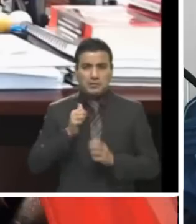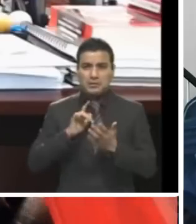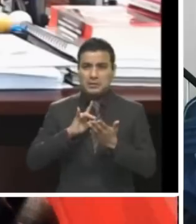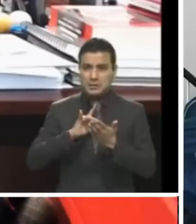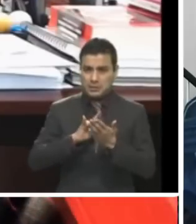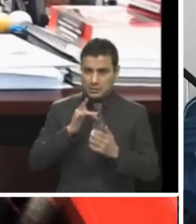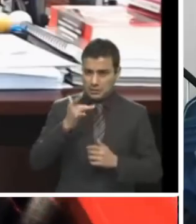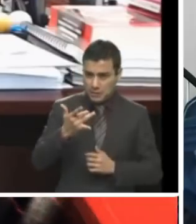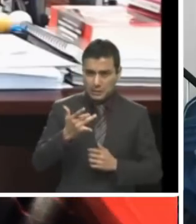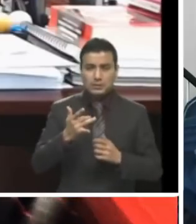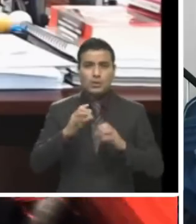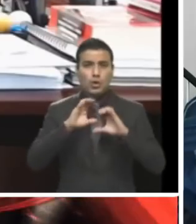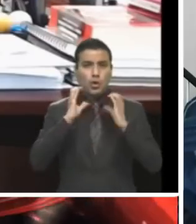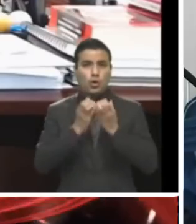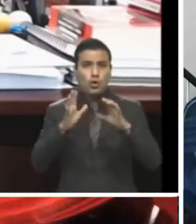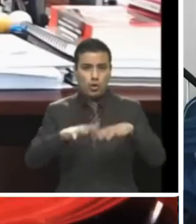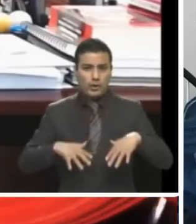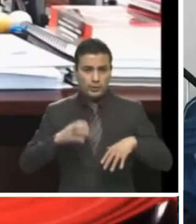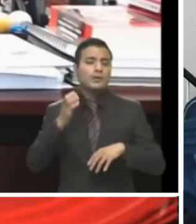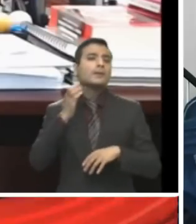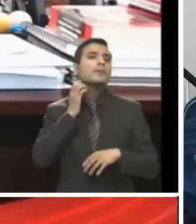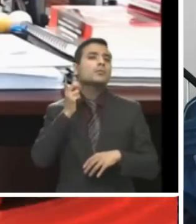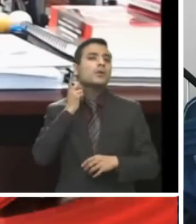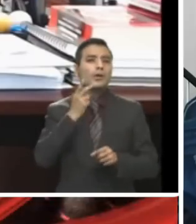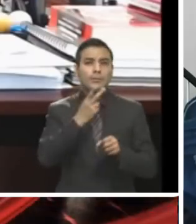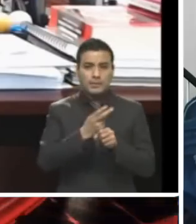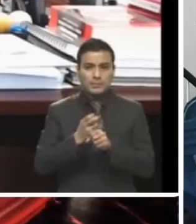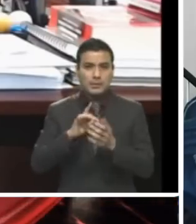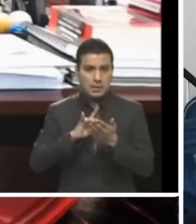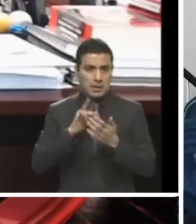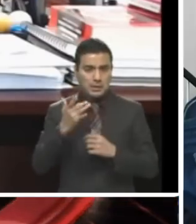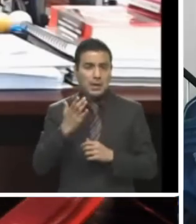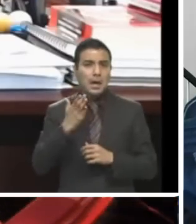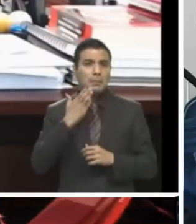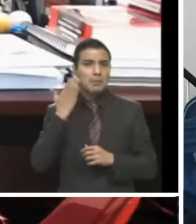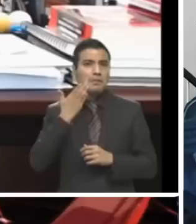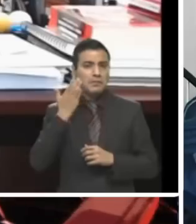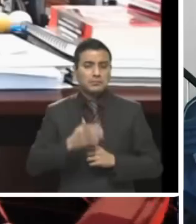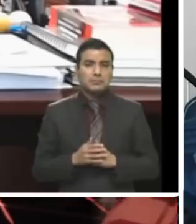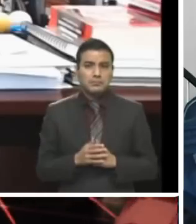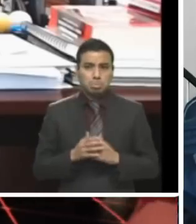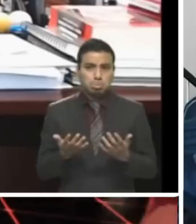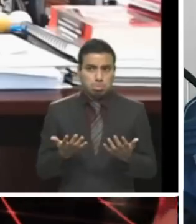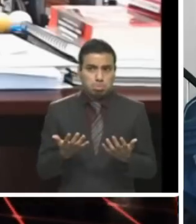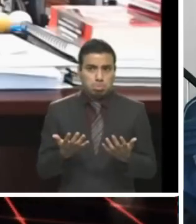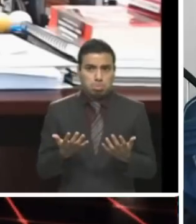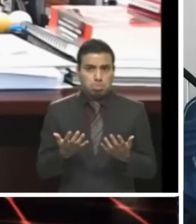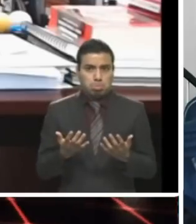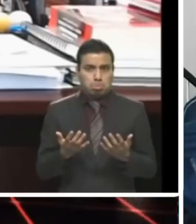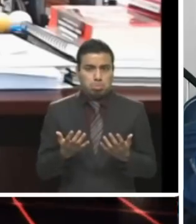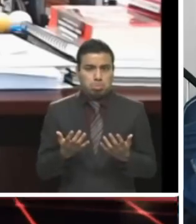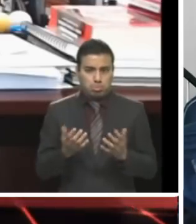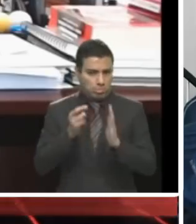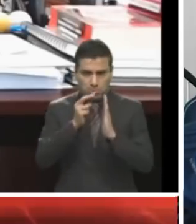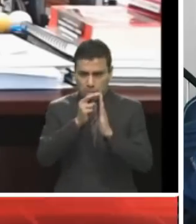del congreso de la unión cosa que creo que en esta mesa tiene dos de las reglas de cortesía deben